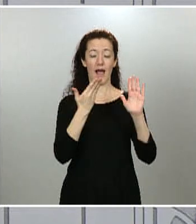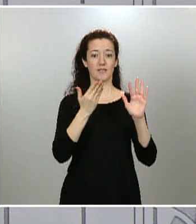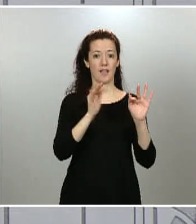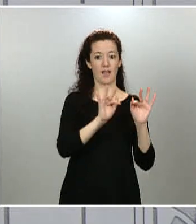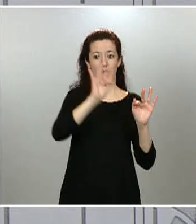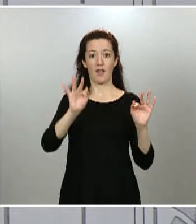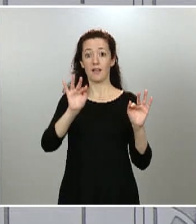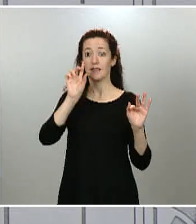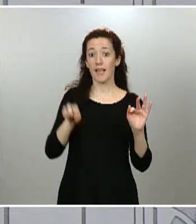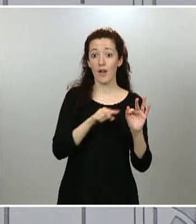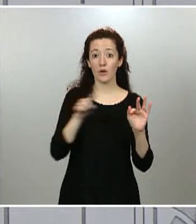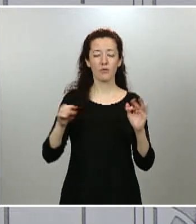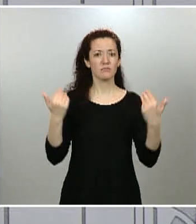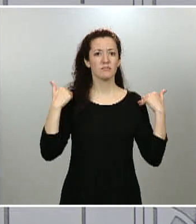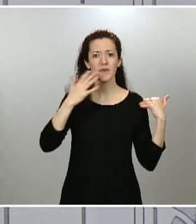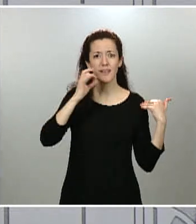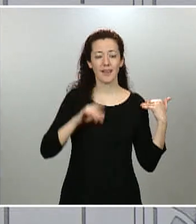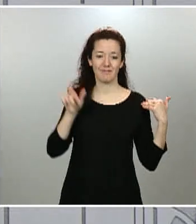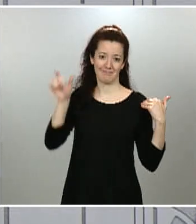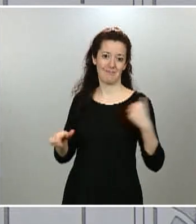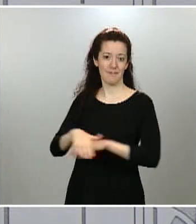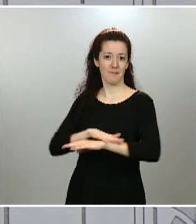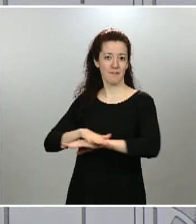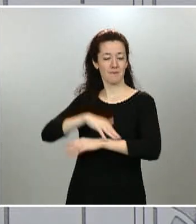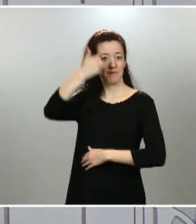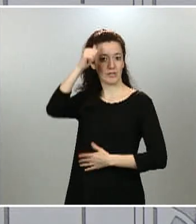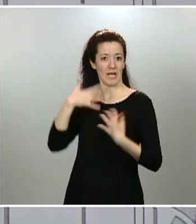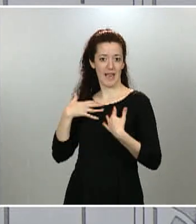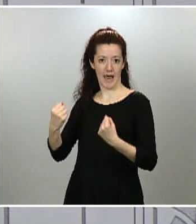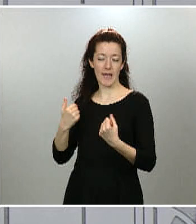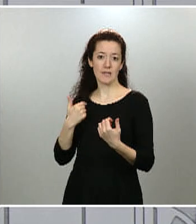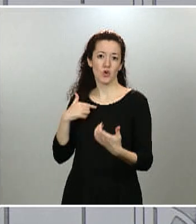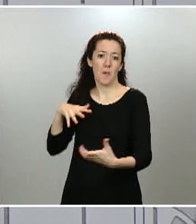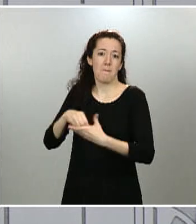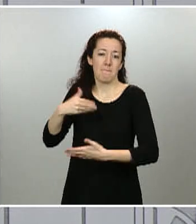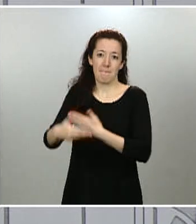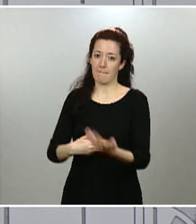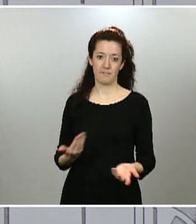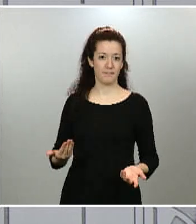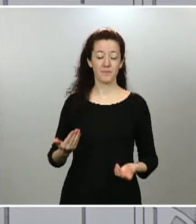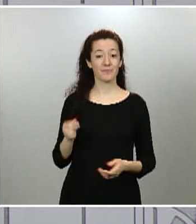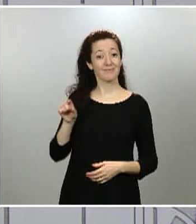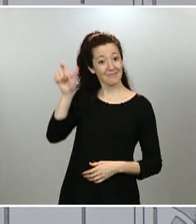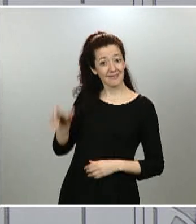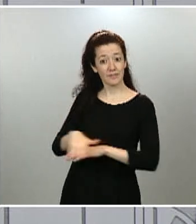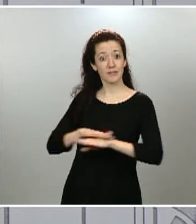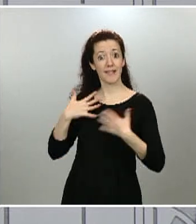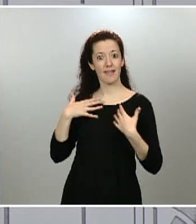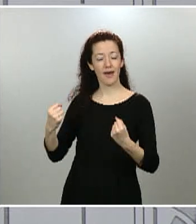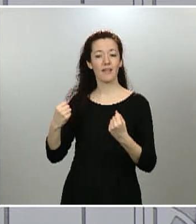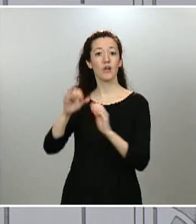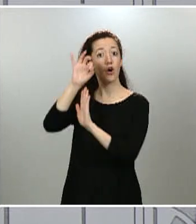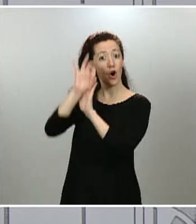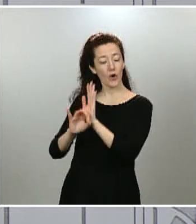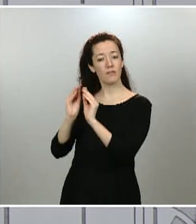voy a entrar en ese proceso y será el ministro, a través de una orden, después de discutirlo con la correspondiente